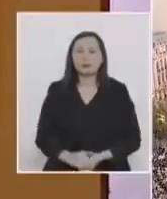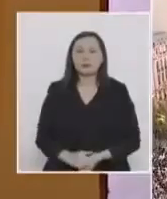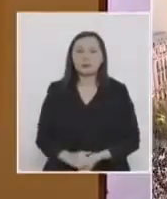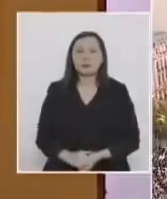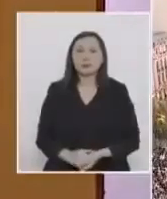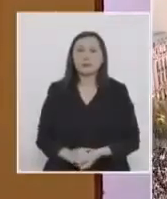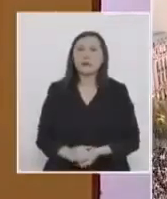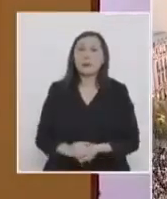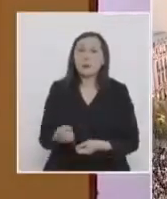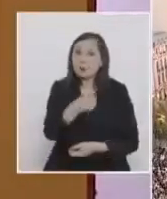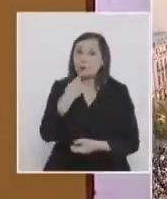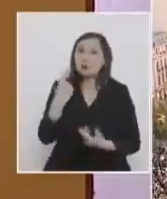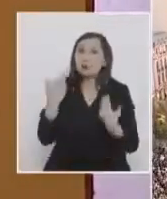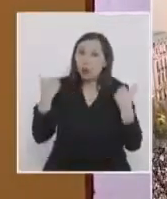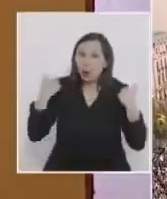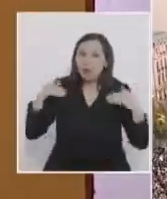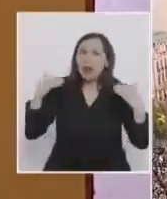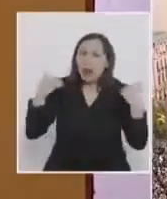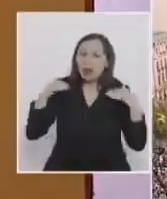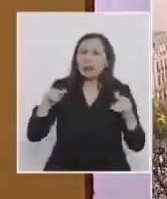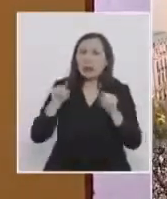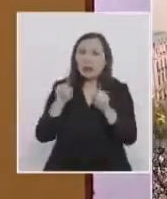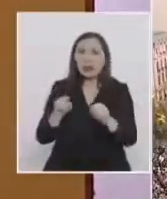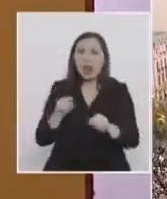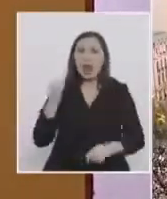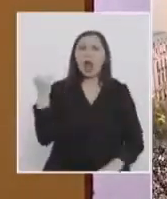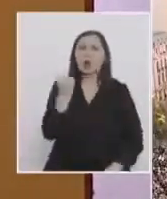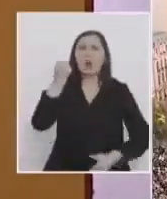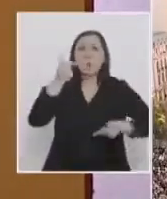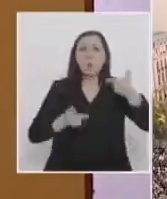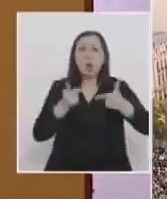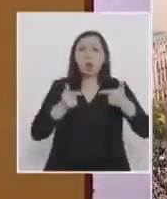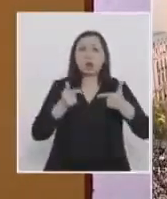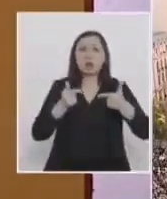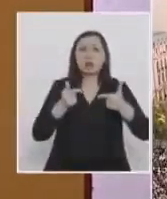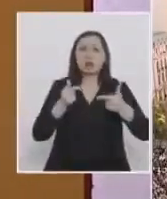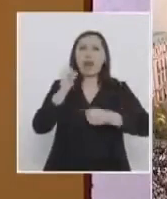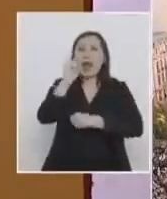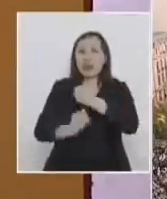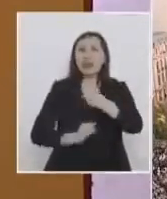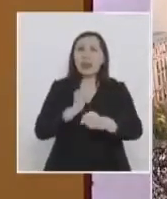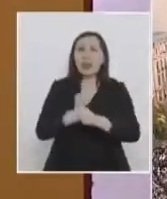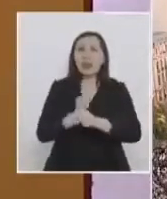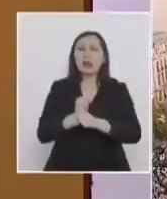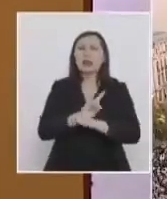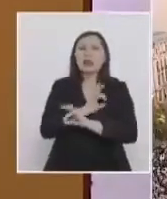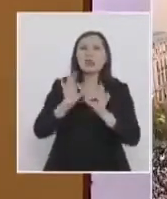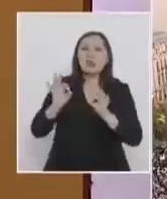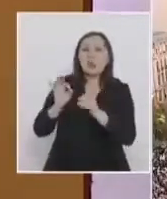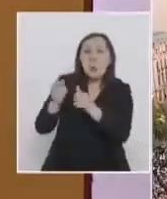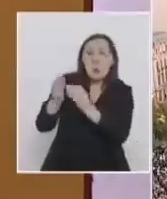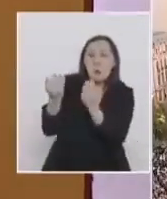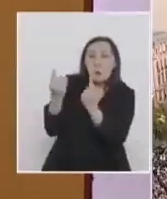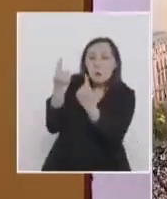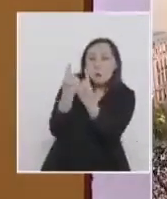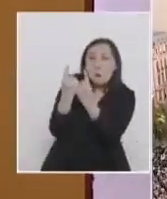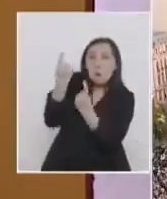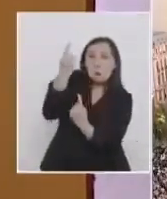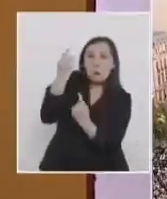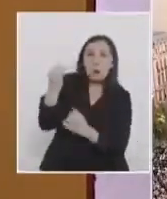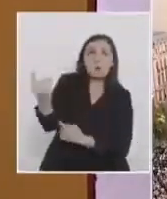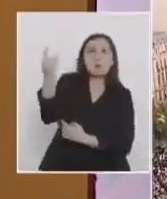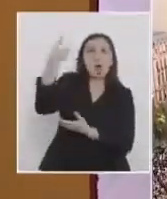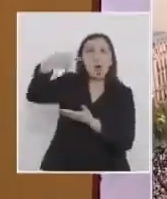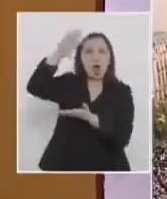Practicaremos, compatriotas, la autonomía política a nivel internacional, sin subordinarnos nunca a ninguna